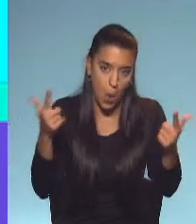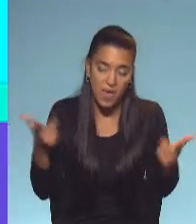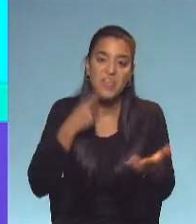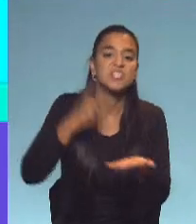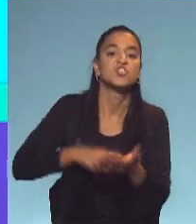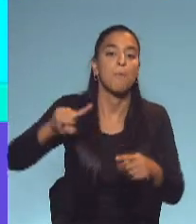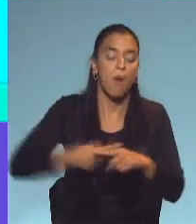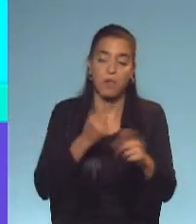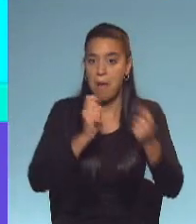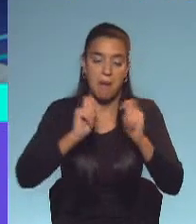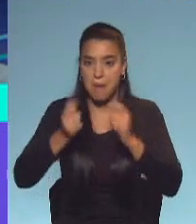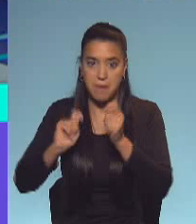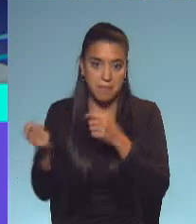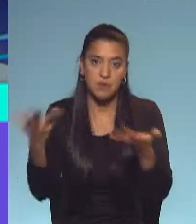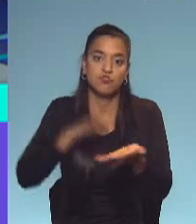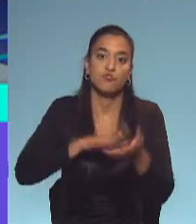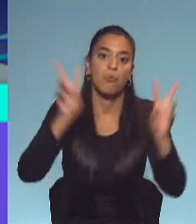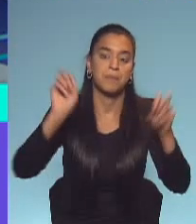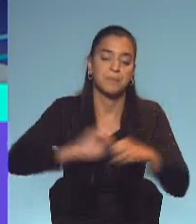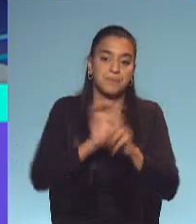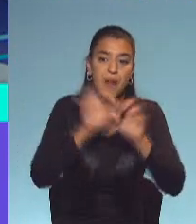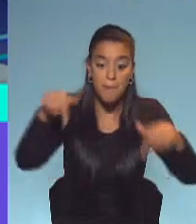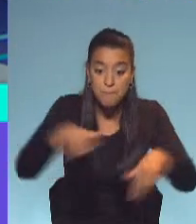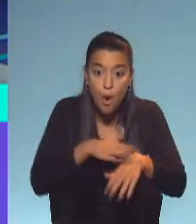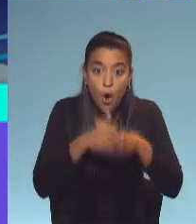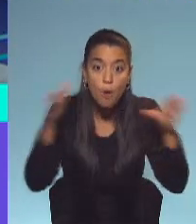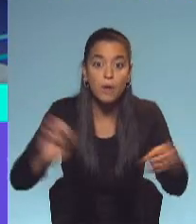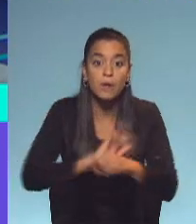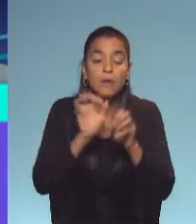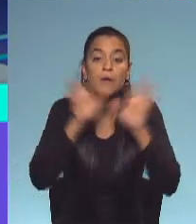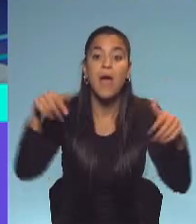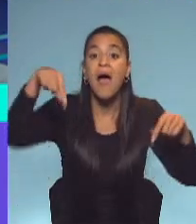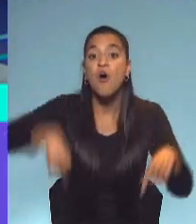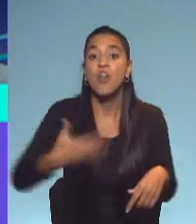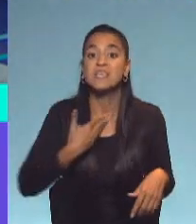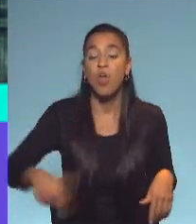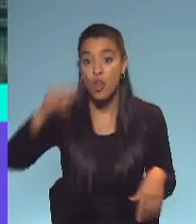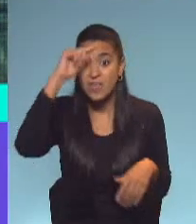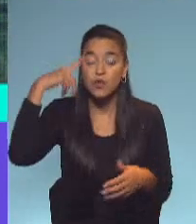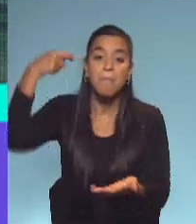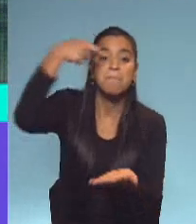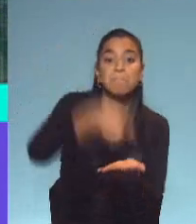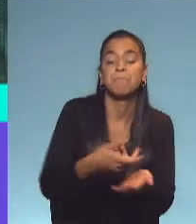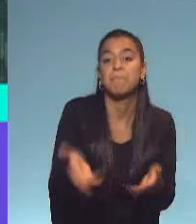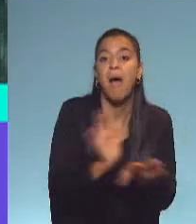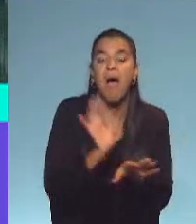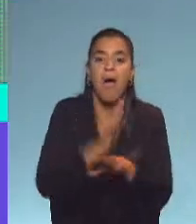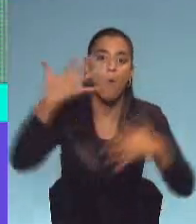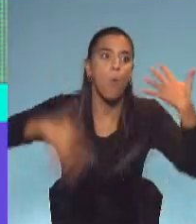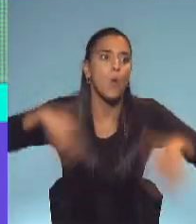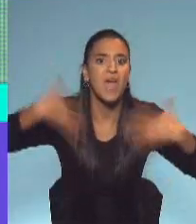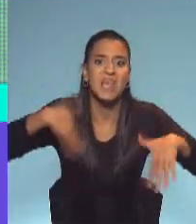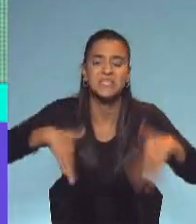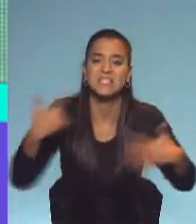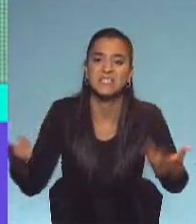decisiones políticas en torno a la pandemia. Este momento de la pandemia con un bombero que es el Estado Nacional, para apagar el incendio de lo que es la urgencia,